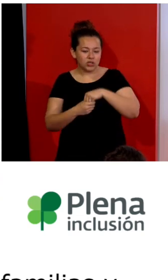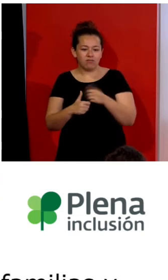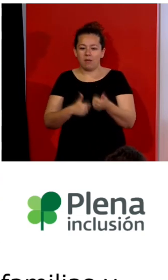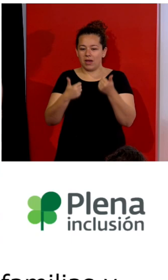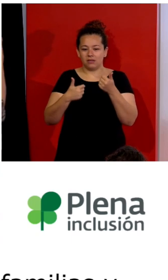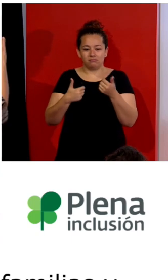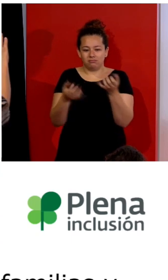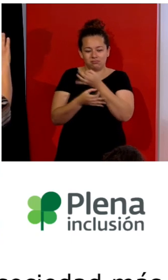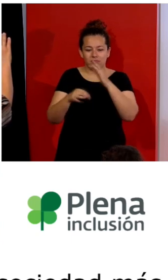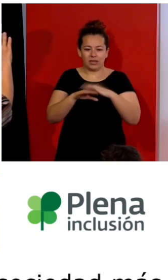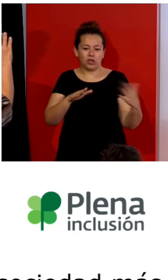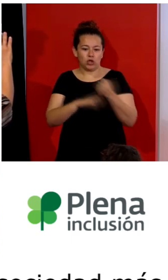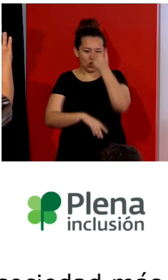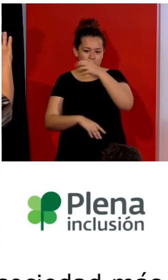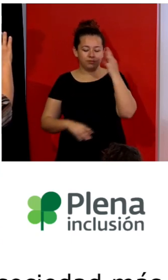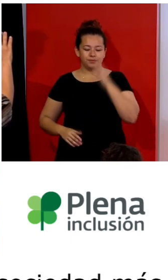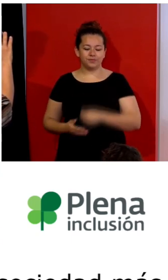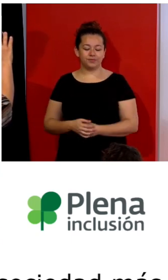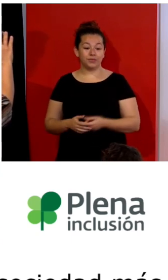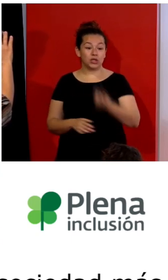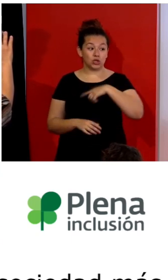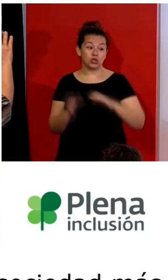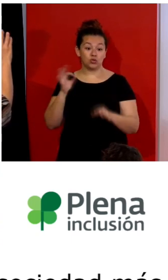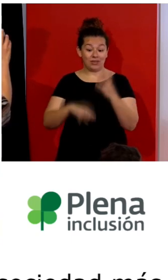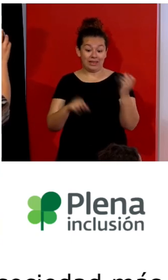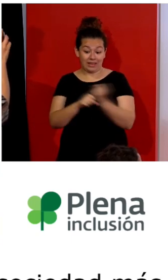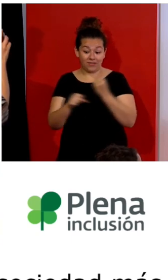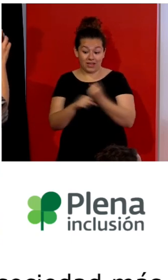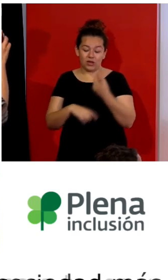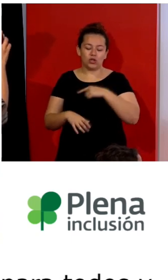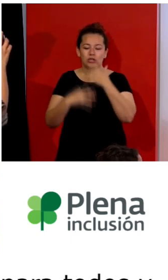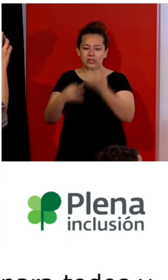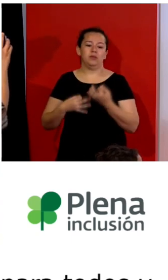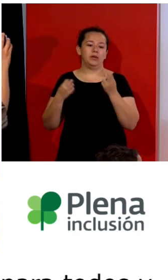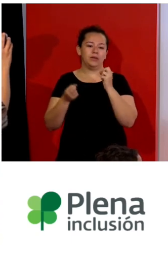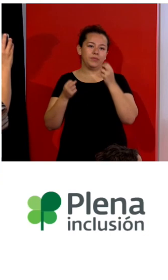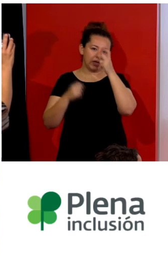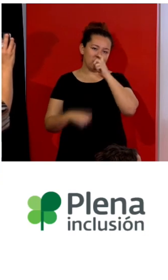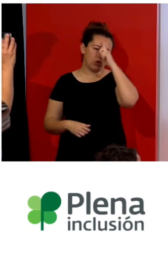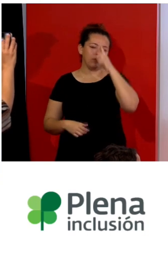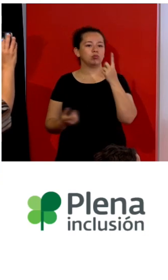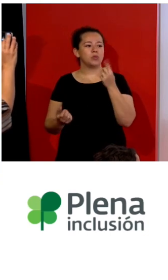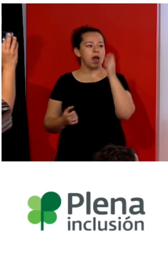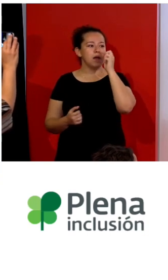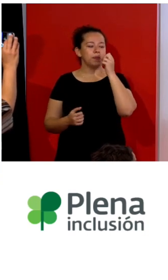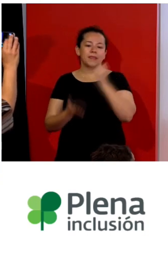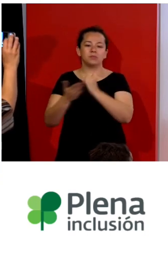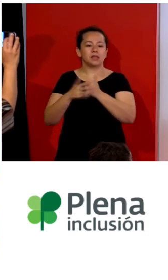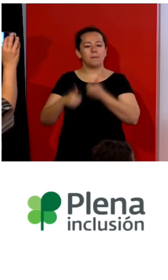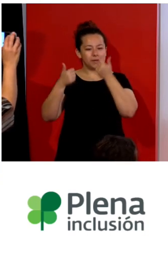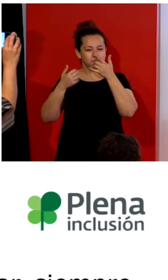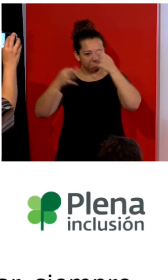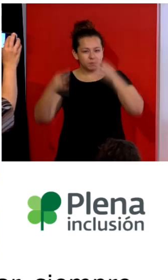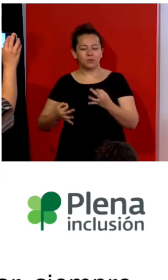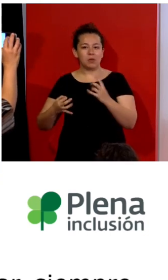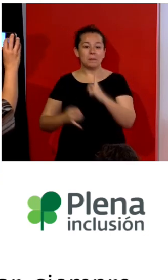y todas. Los que tenemos la suerte de trabajar siempre recordamos como una experiencia muy significativa nuestro primer día de trabajo.